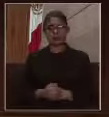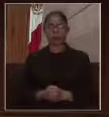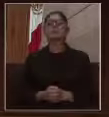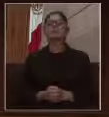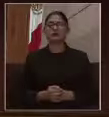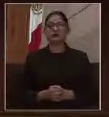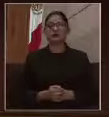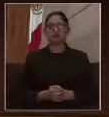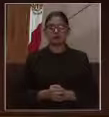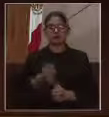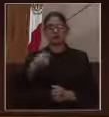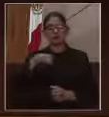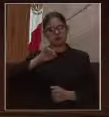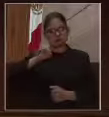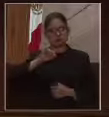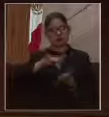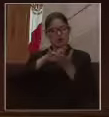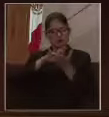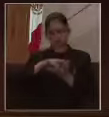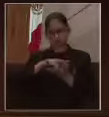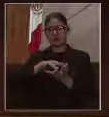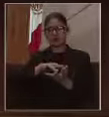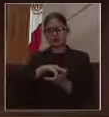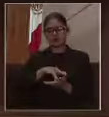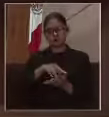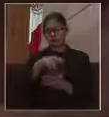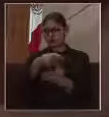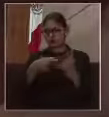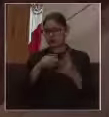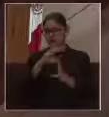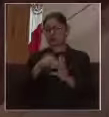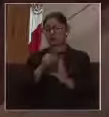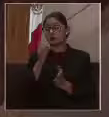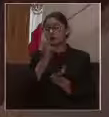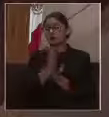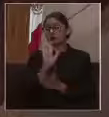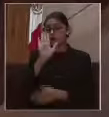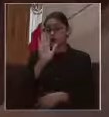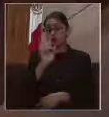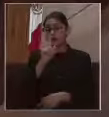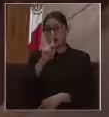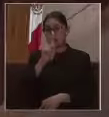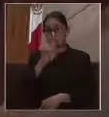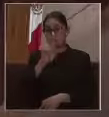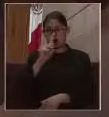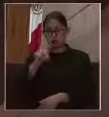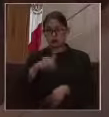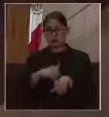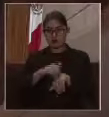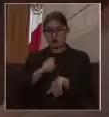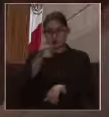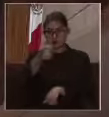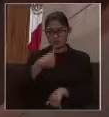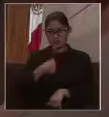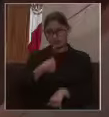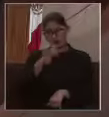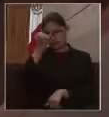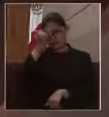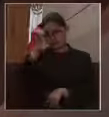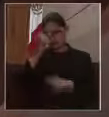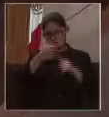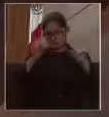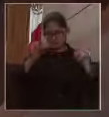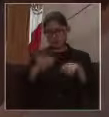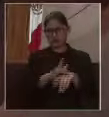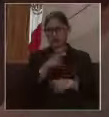Bueno, estoy a favor de los proyectos, si bien voy a emitir un voto razonado específicamente en el recurso de apelación número 6. Lo anterior,